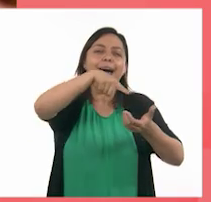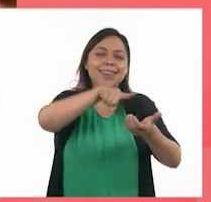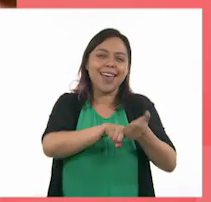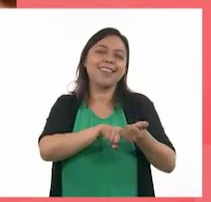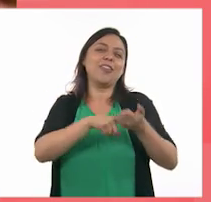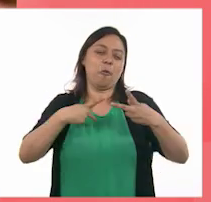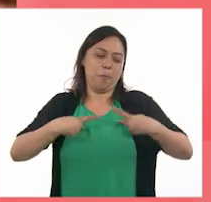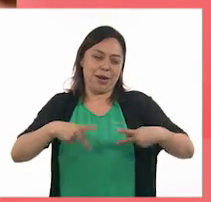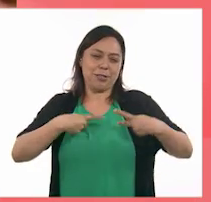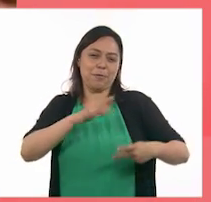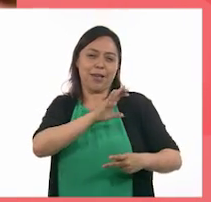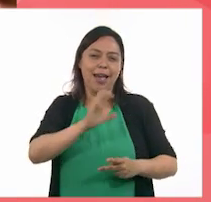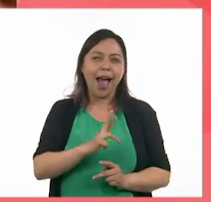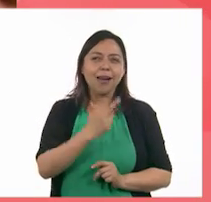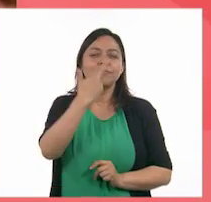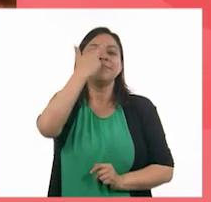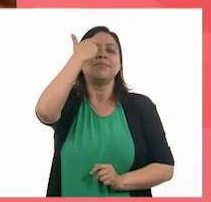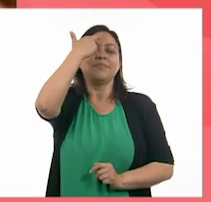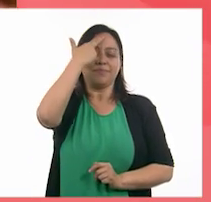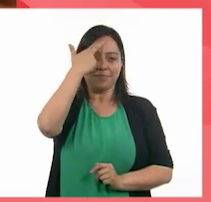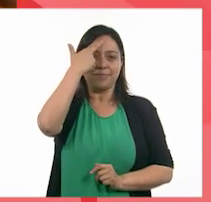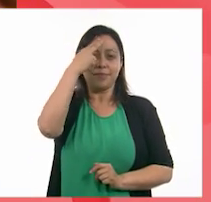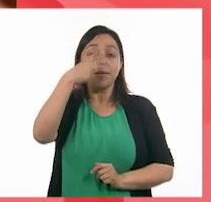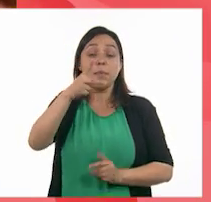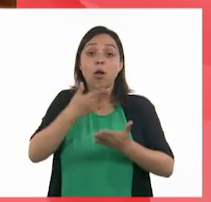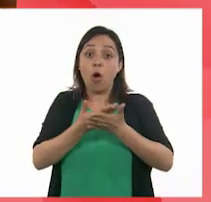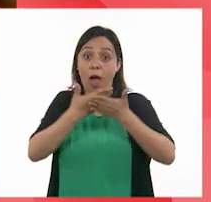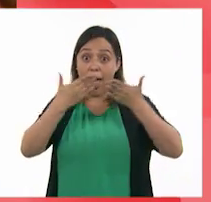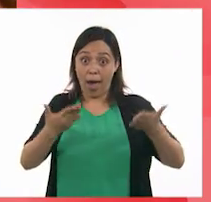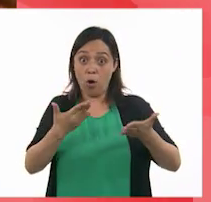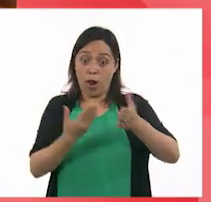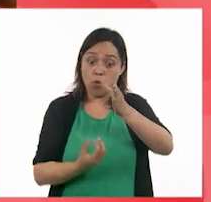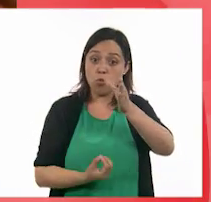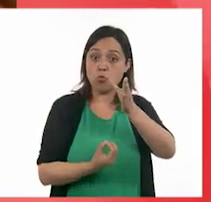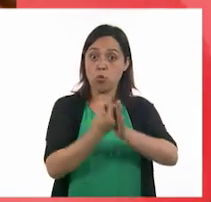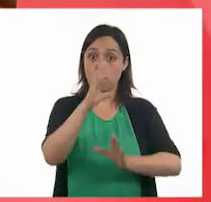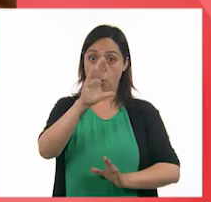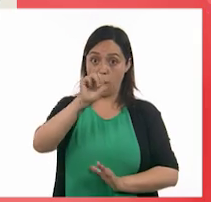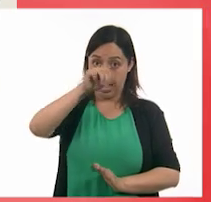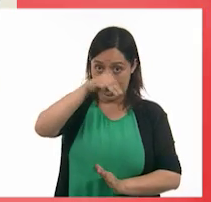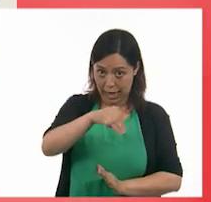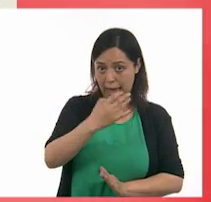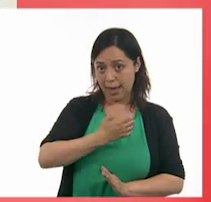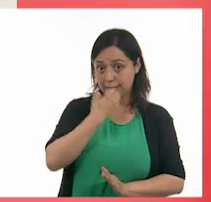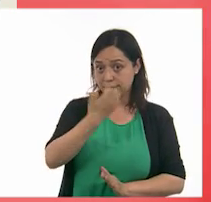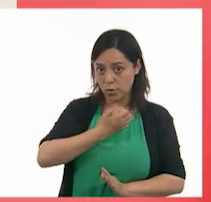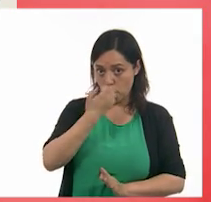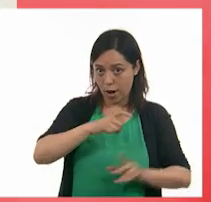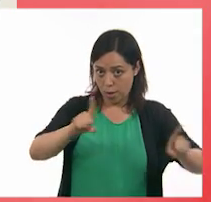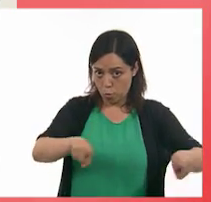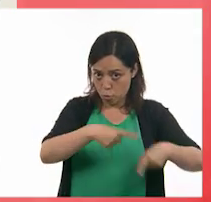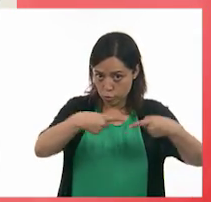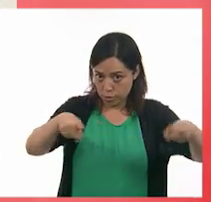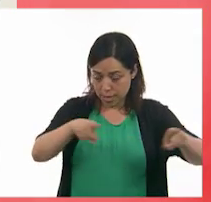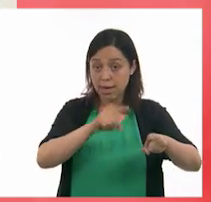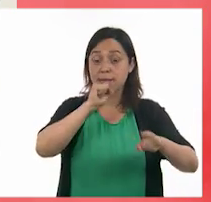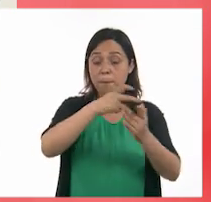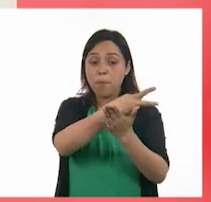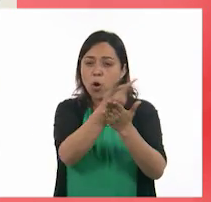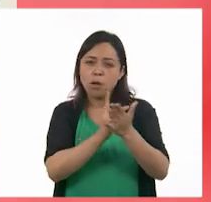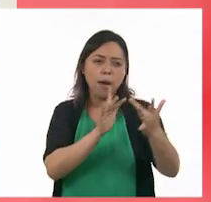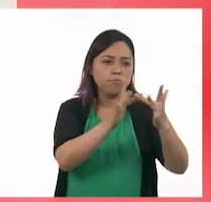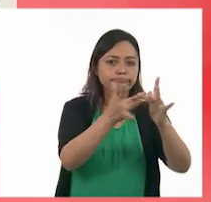bajacalifornianos, pero ahora siento yo que a partir del CAM, de la creación de esta maravillosa escuela y del programa de redes, tiene